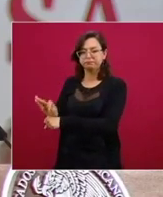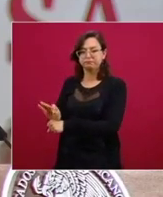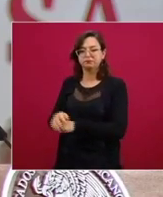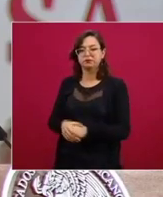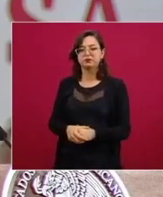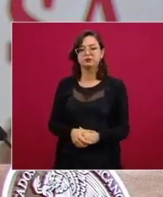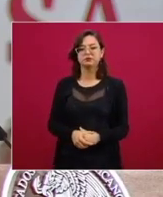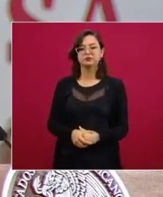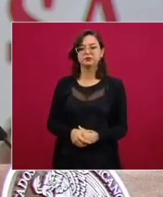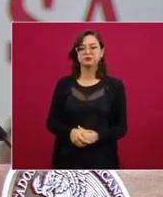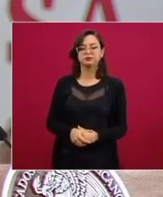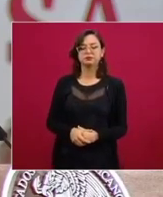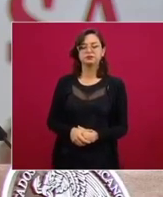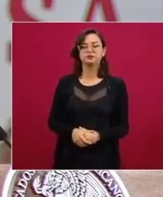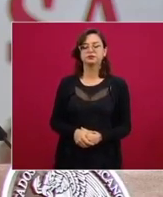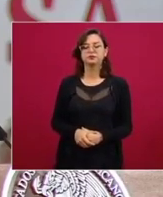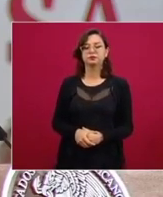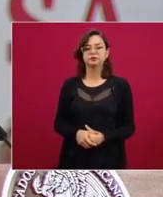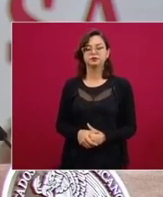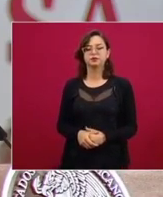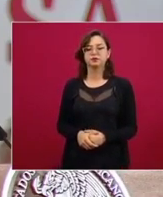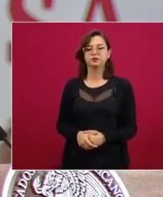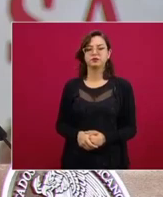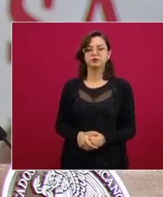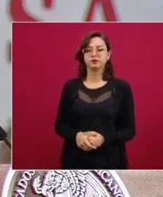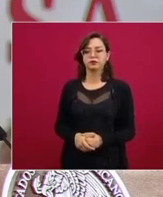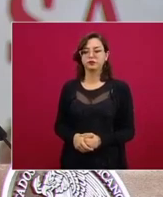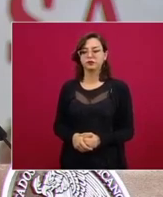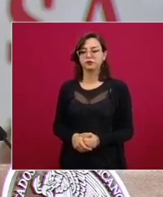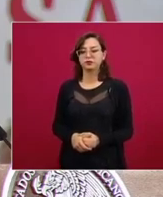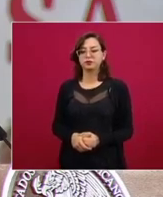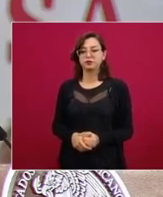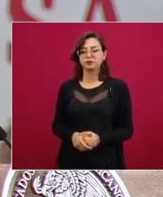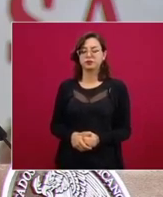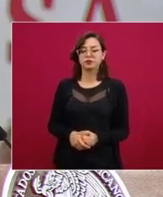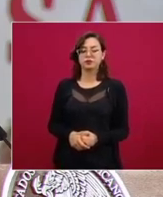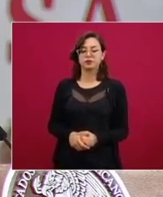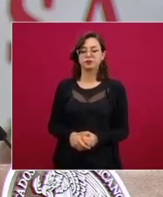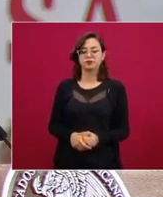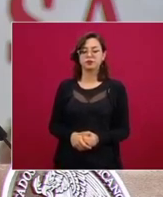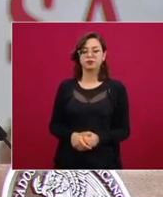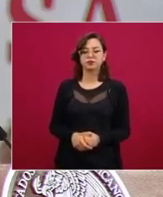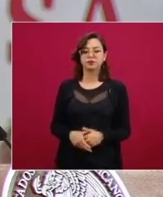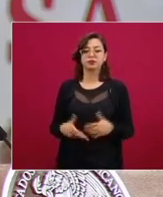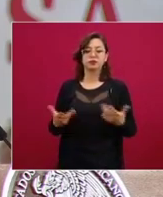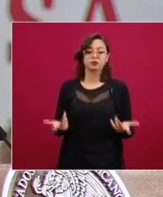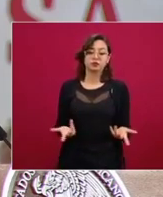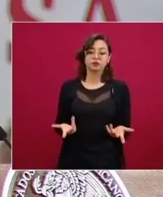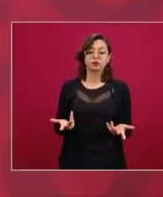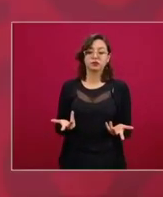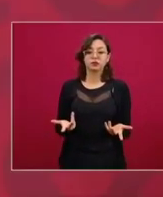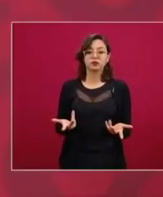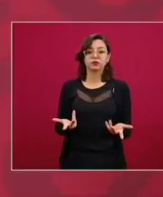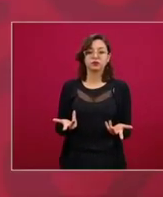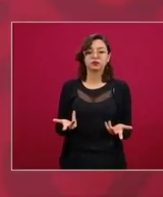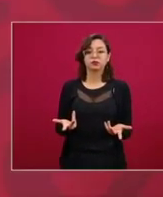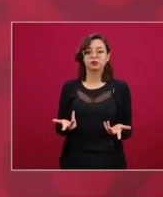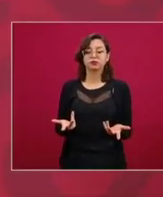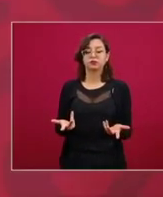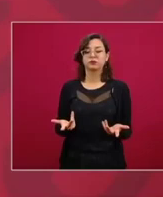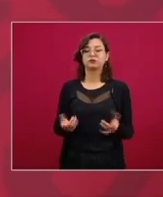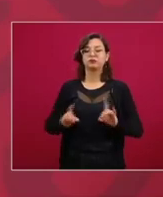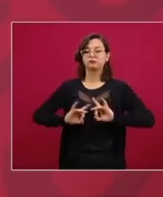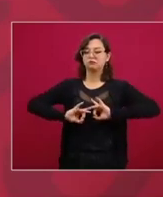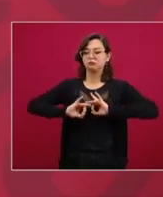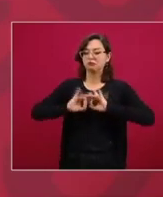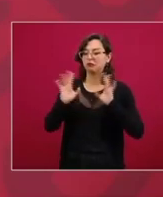días a todos ustedes. Buenos días, estamos en la mañanera. Me acabo de terminar de bañar. Ahorita traigo el café. Ahorita